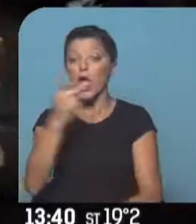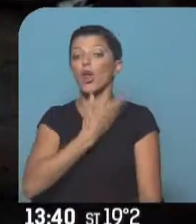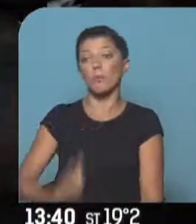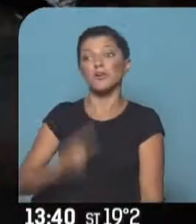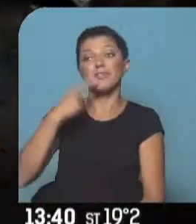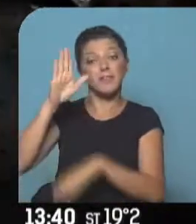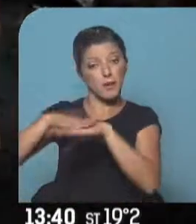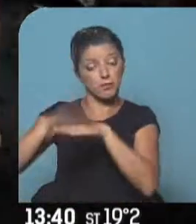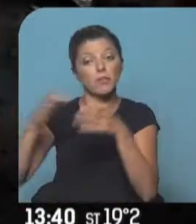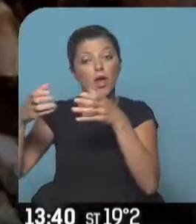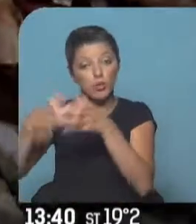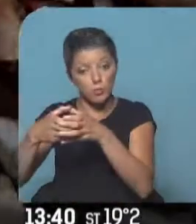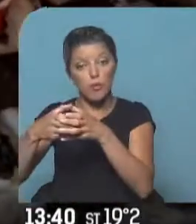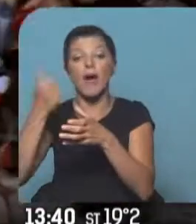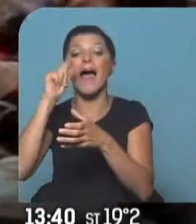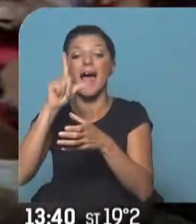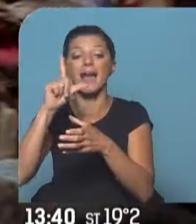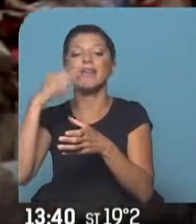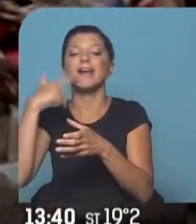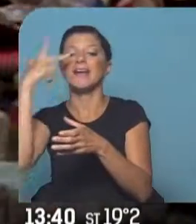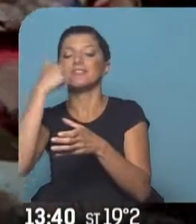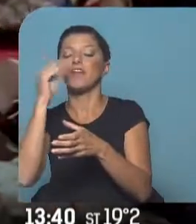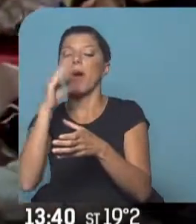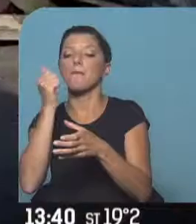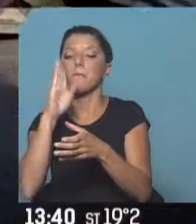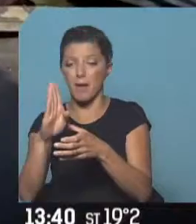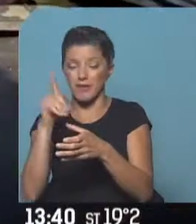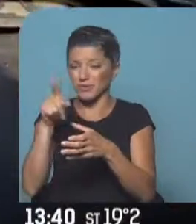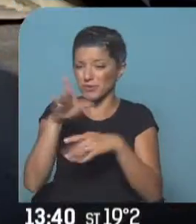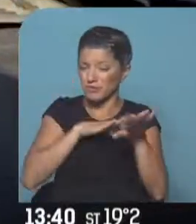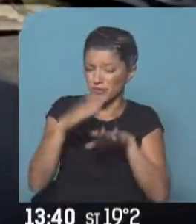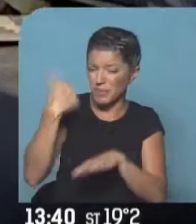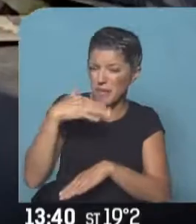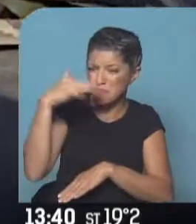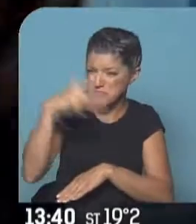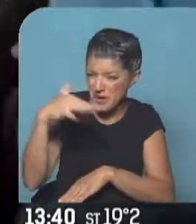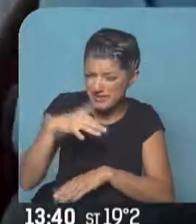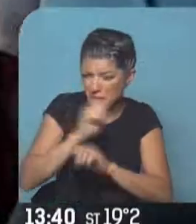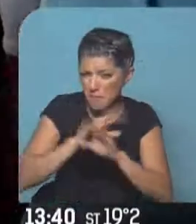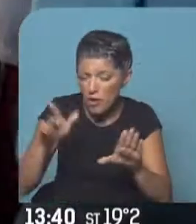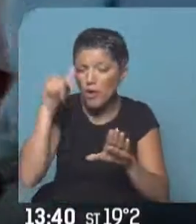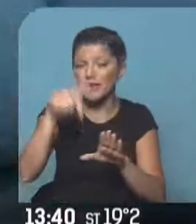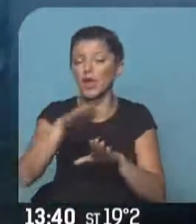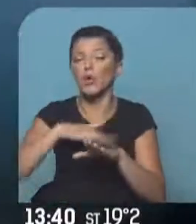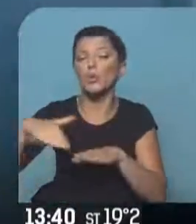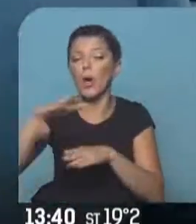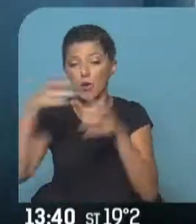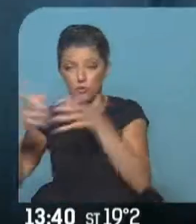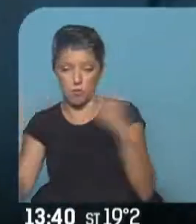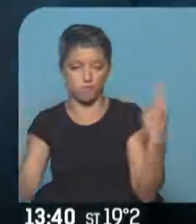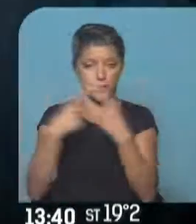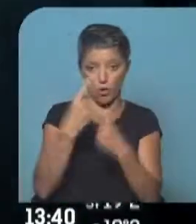grupo yihadista Al-Shabaab es uno de los hechos más cruentos del extenso derrotero de violencia que enfrenta a esa milicia con el